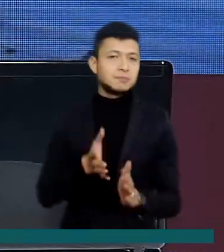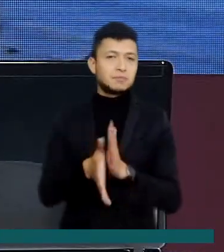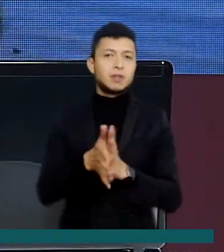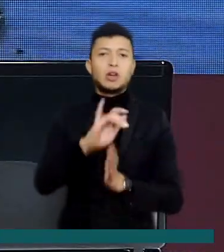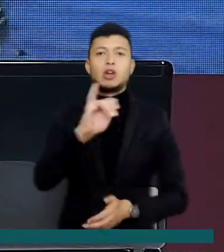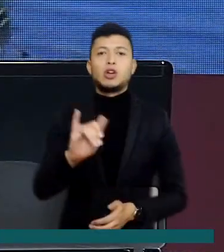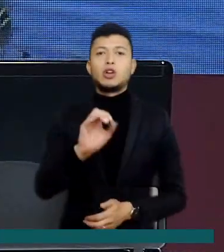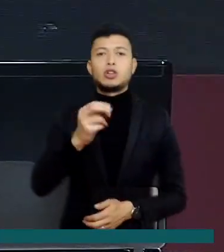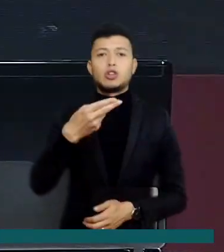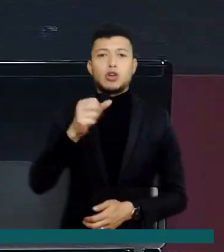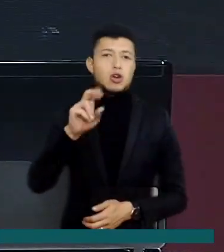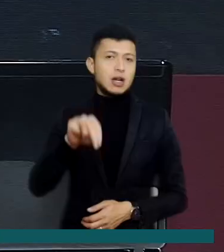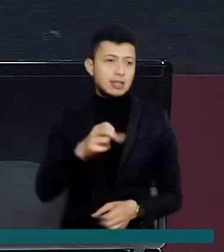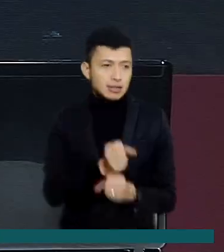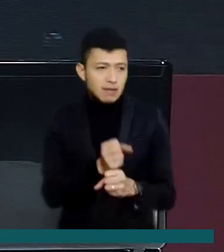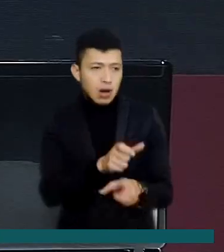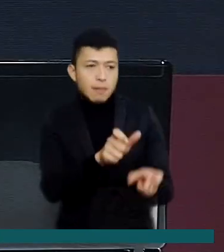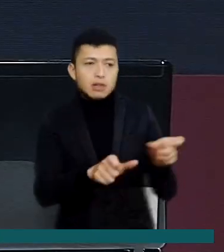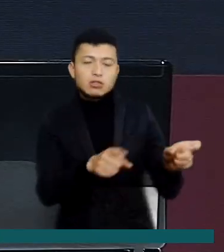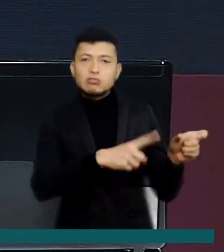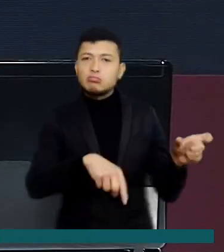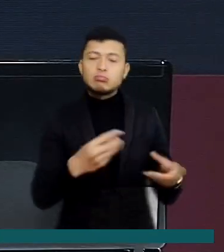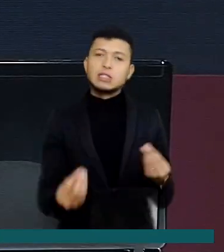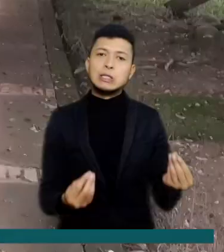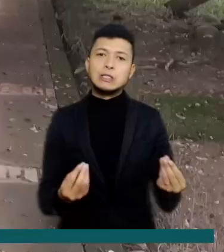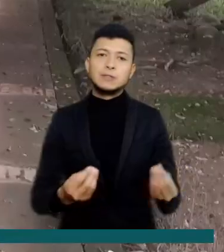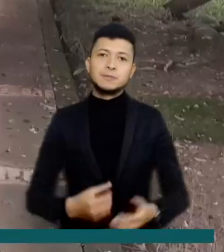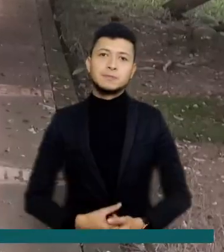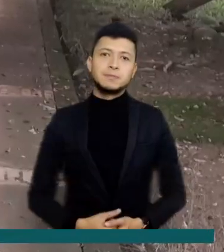Johan Solano nos cuenta cómo fue la labor de estas personas.